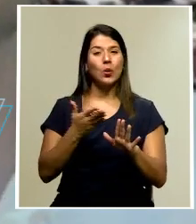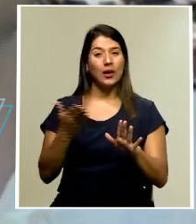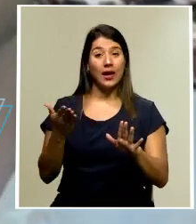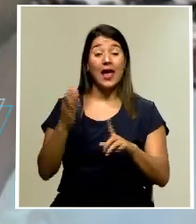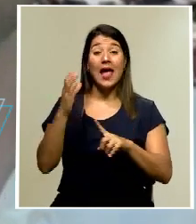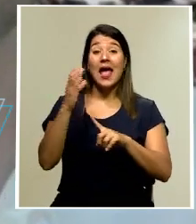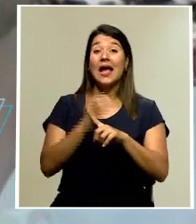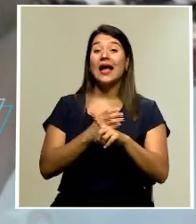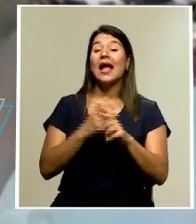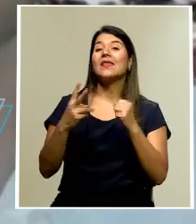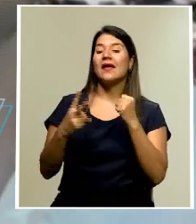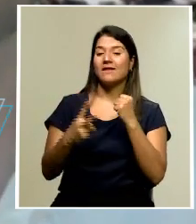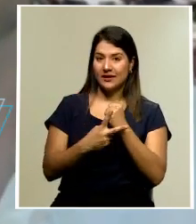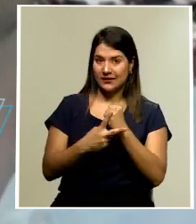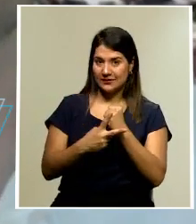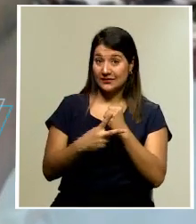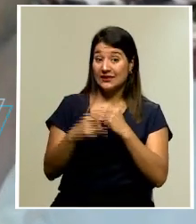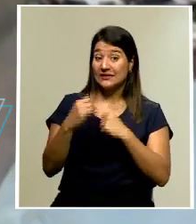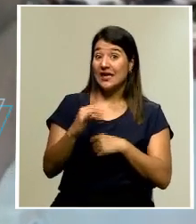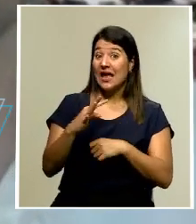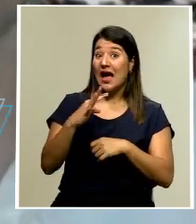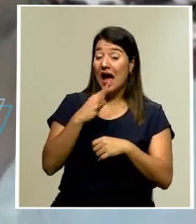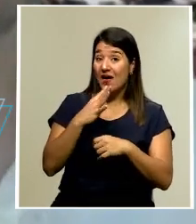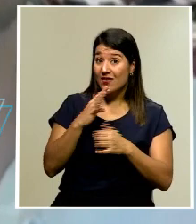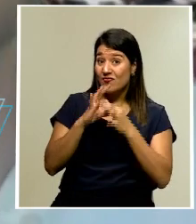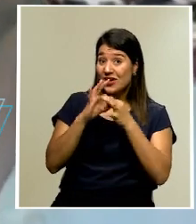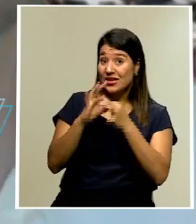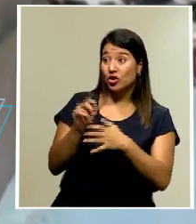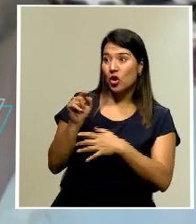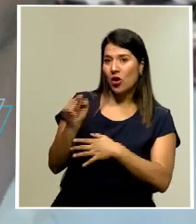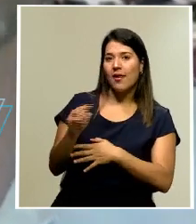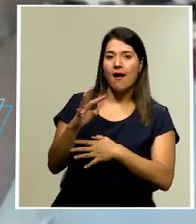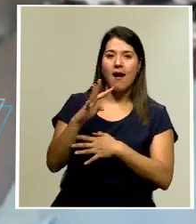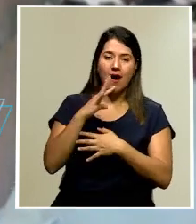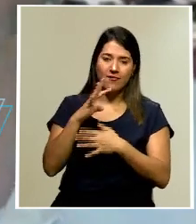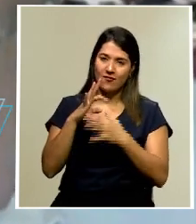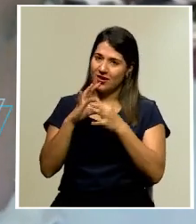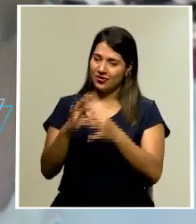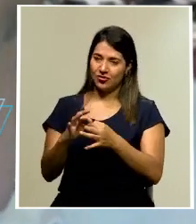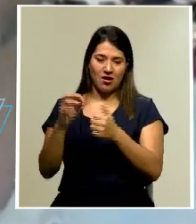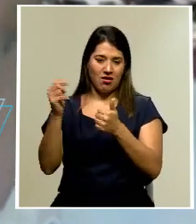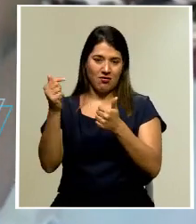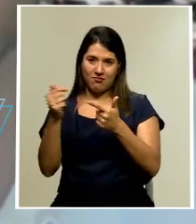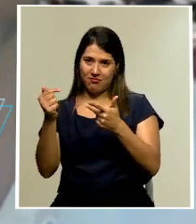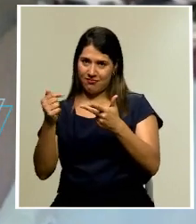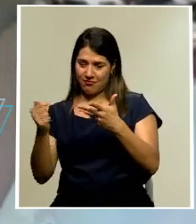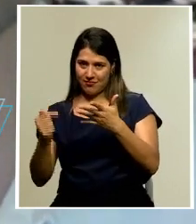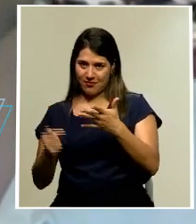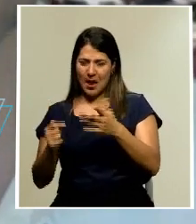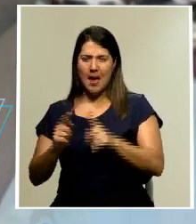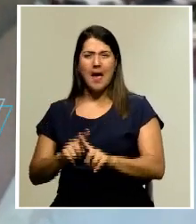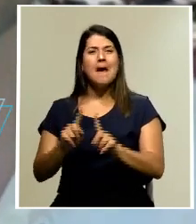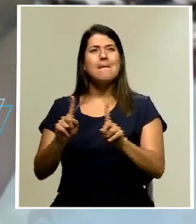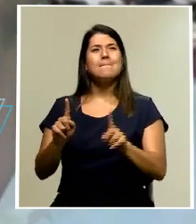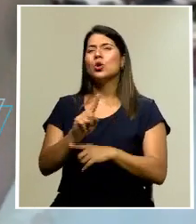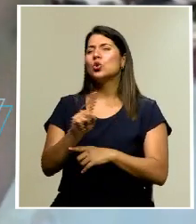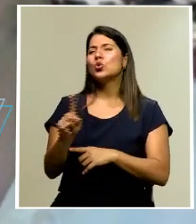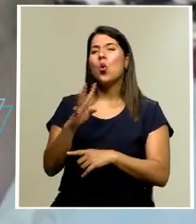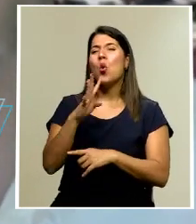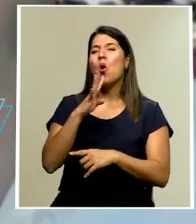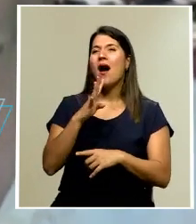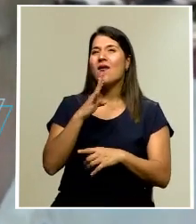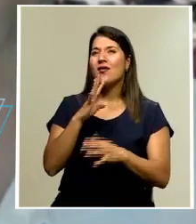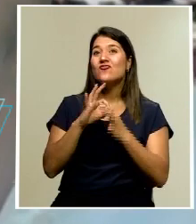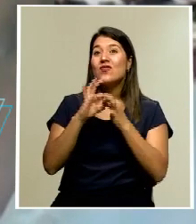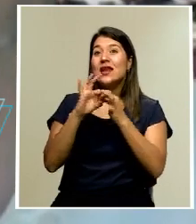vez que, por ejemplo, se refieren a él, se refieren a ese pasado, ¿verdad?, pero no necesariamente a sus propias propuestas